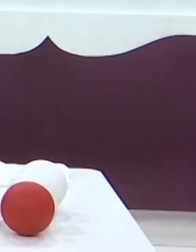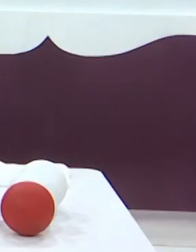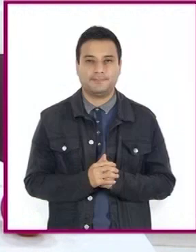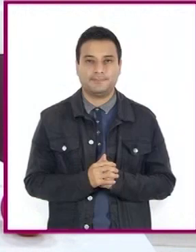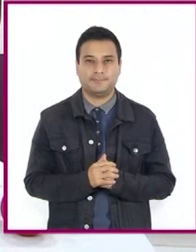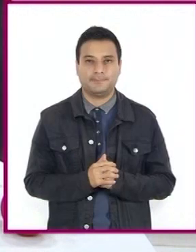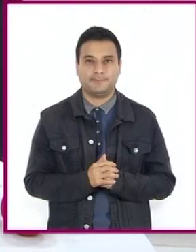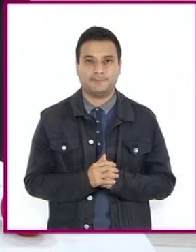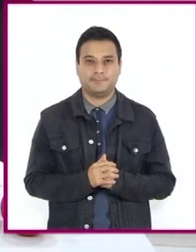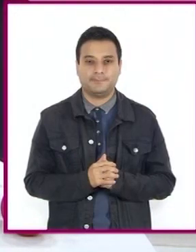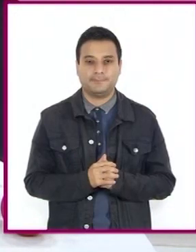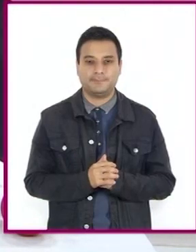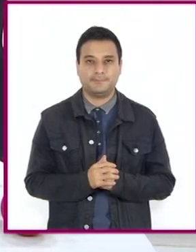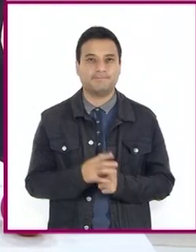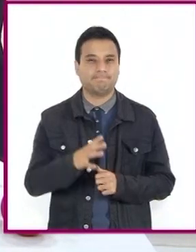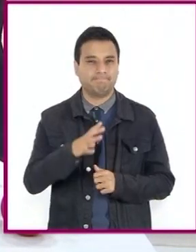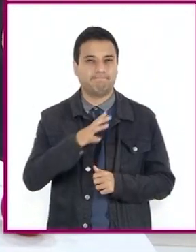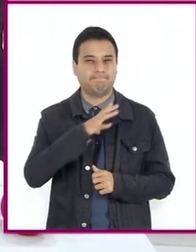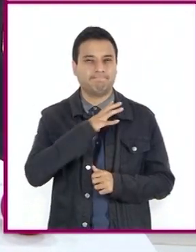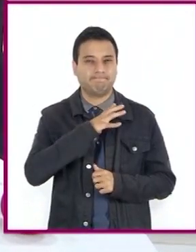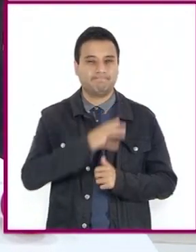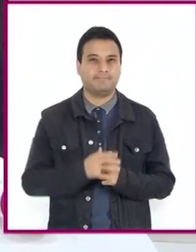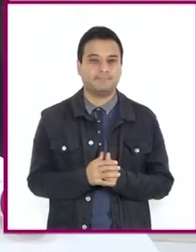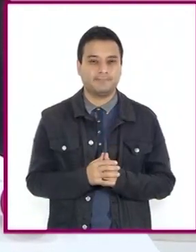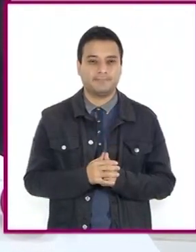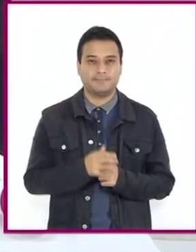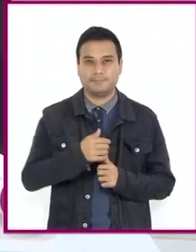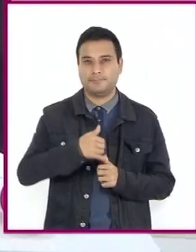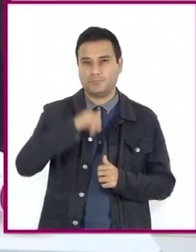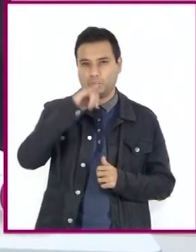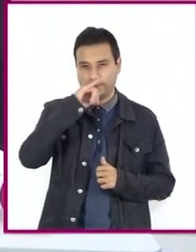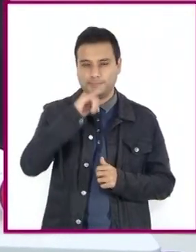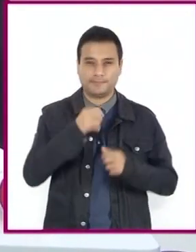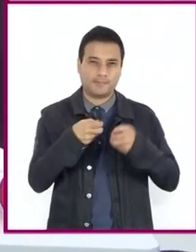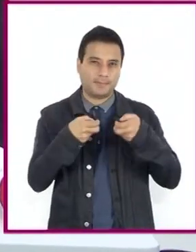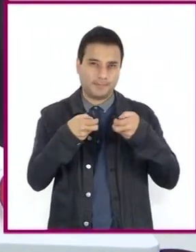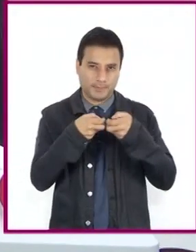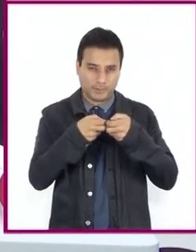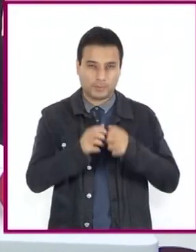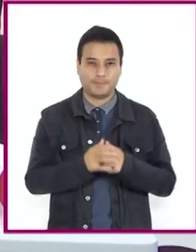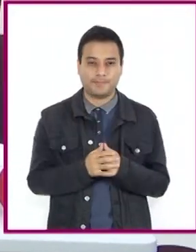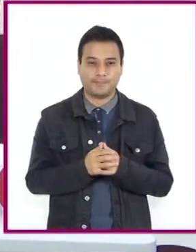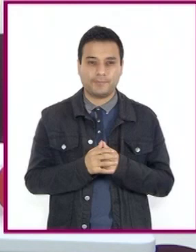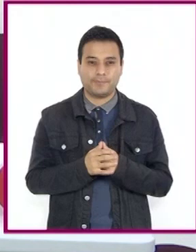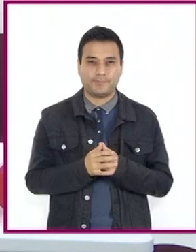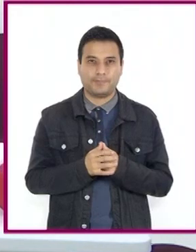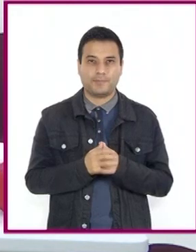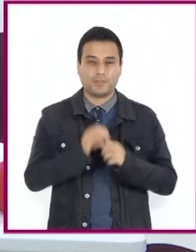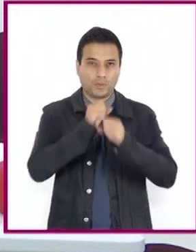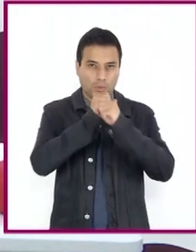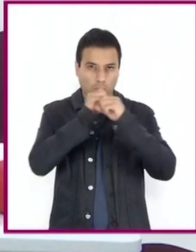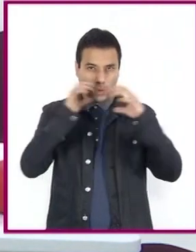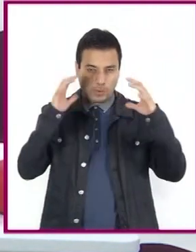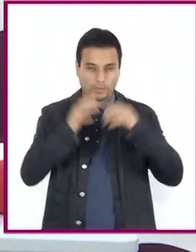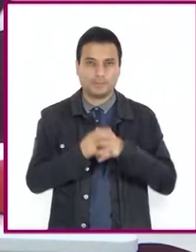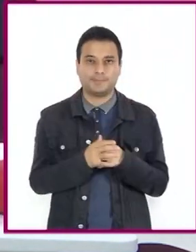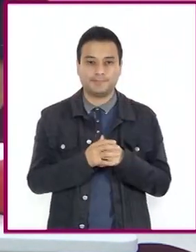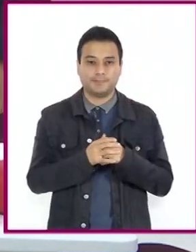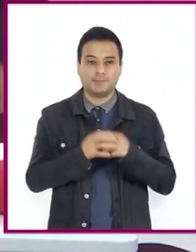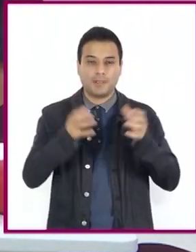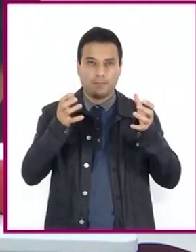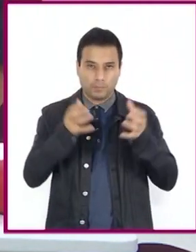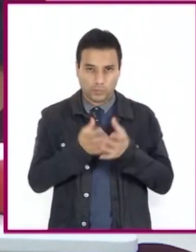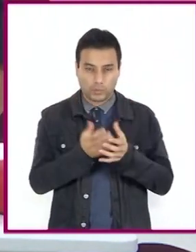Material: tenemos una botella de plástico, un globo, un embudo,